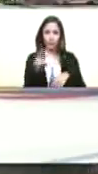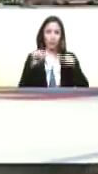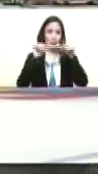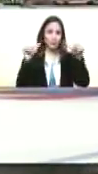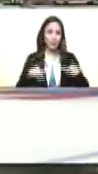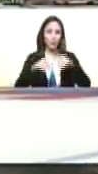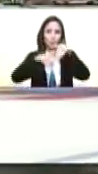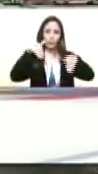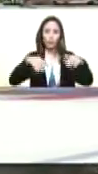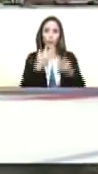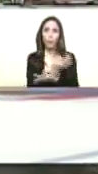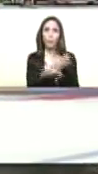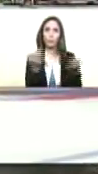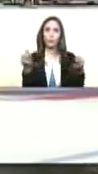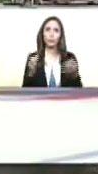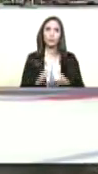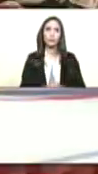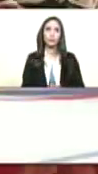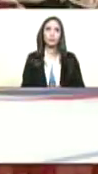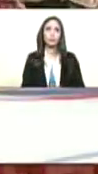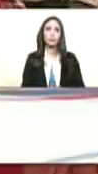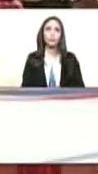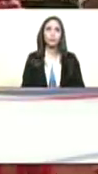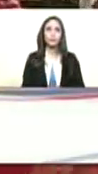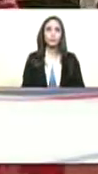Con Venezuela.